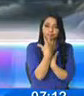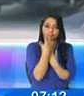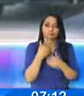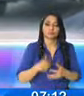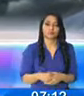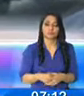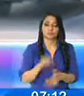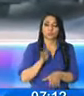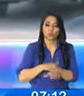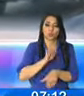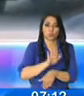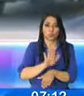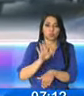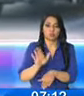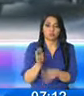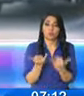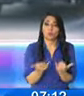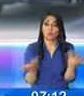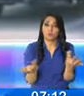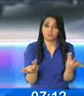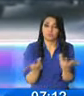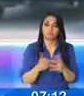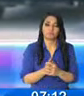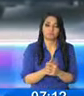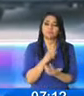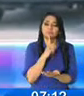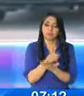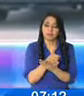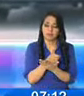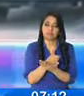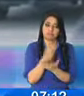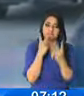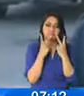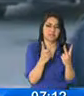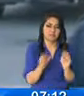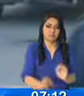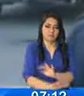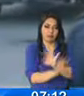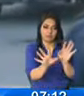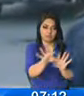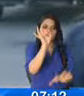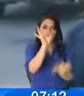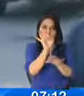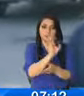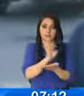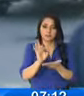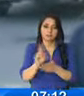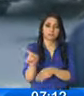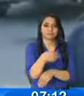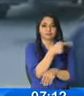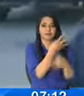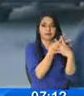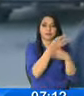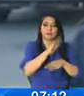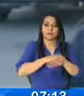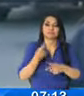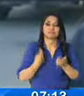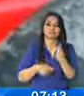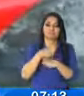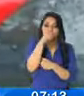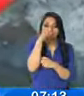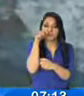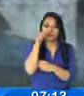la el asunto es que ellos van a ser este sin duda como es un delito flagrante van a ser sentenciados por el delito de tráfico de